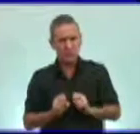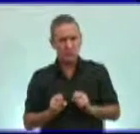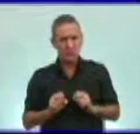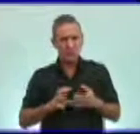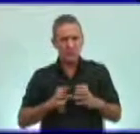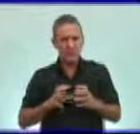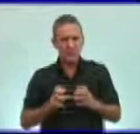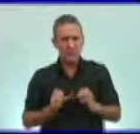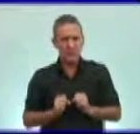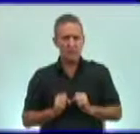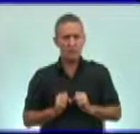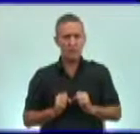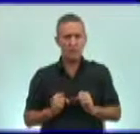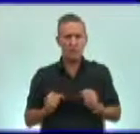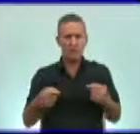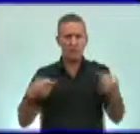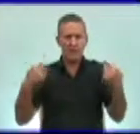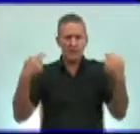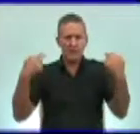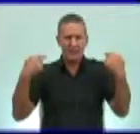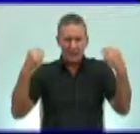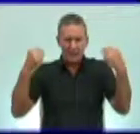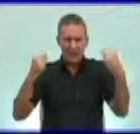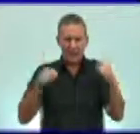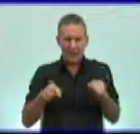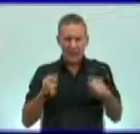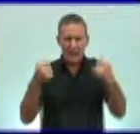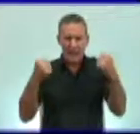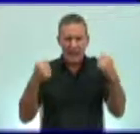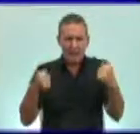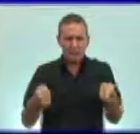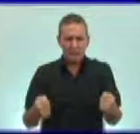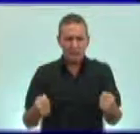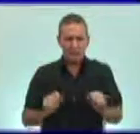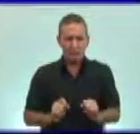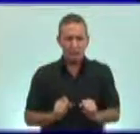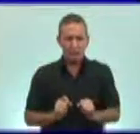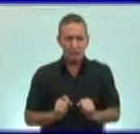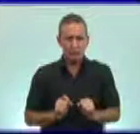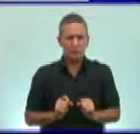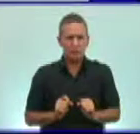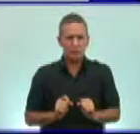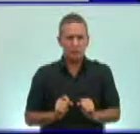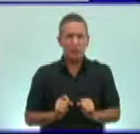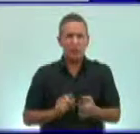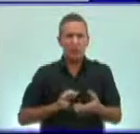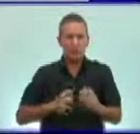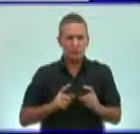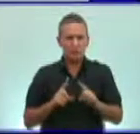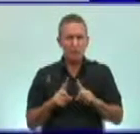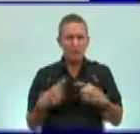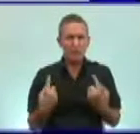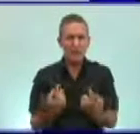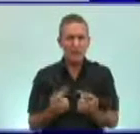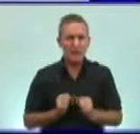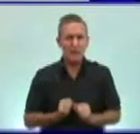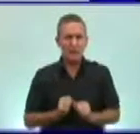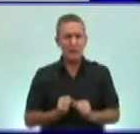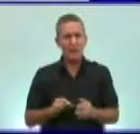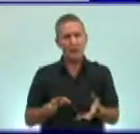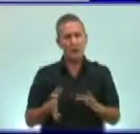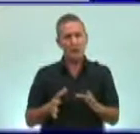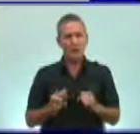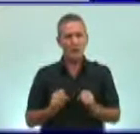no como lo enarbola, que es en sentido general lo relativo de la expresión. De esta manera